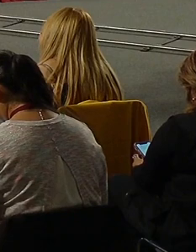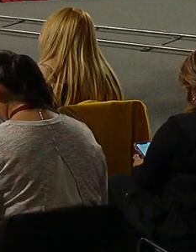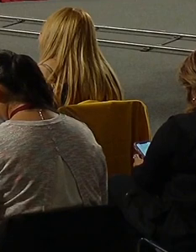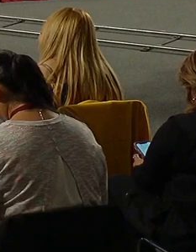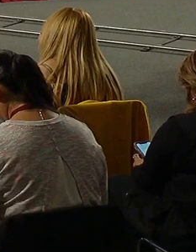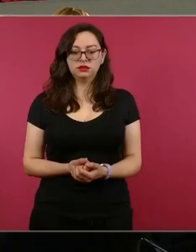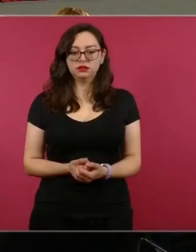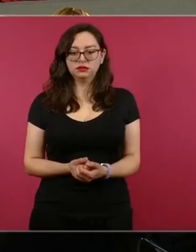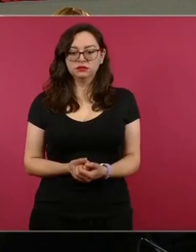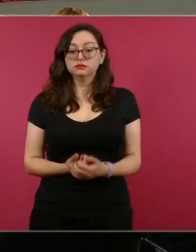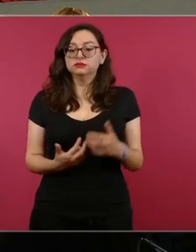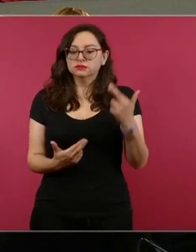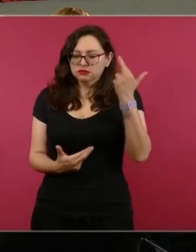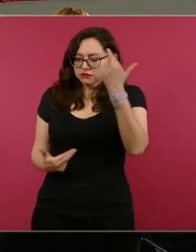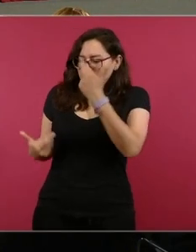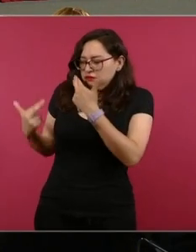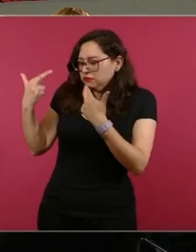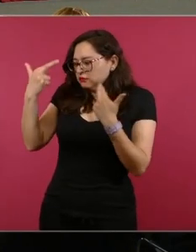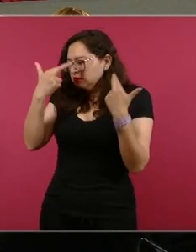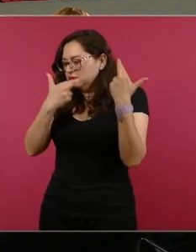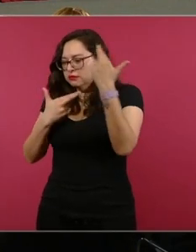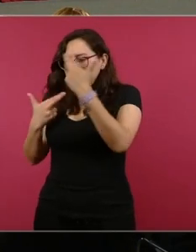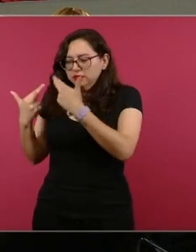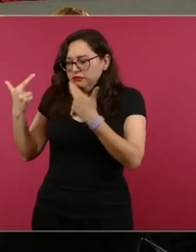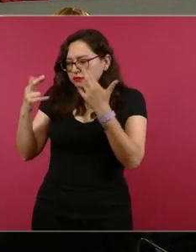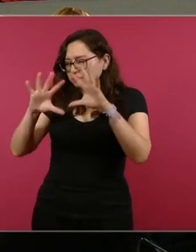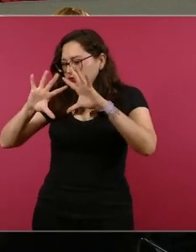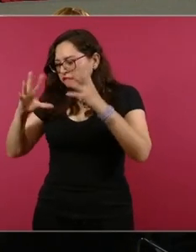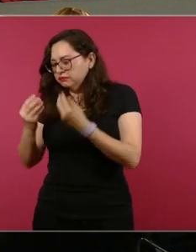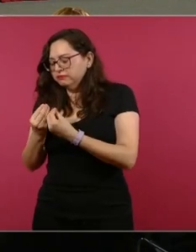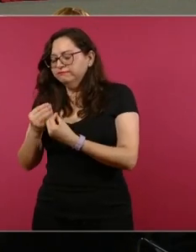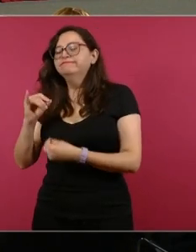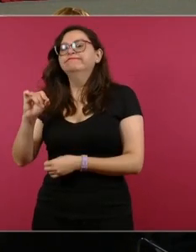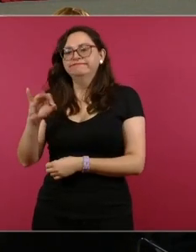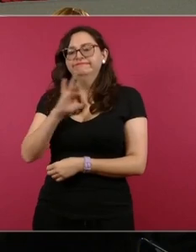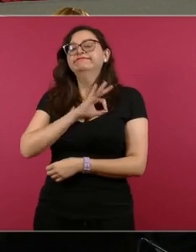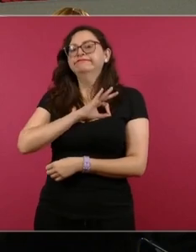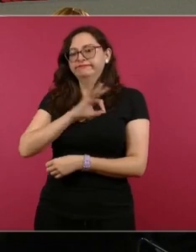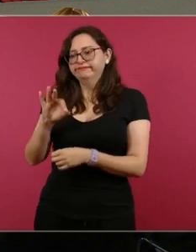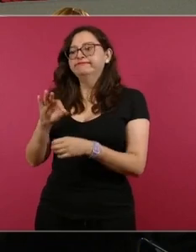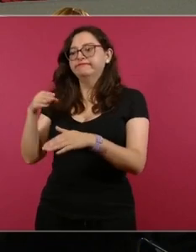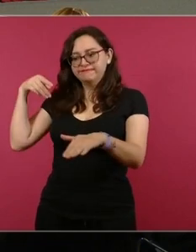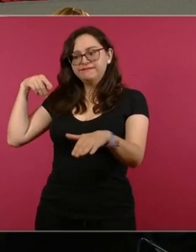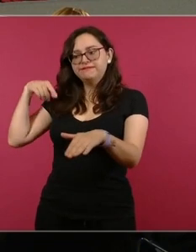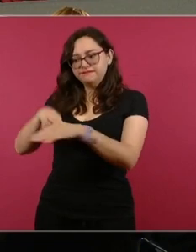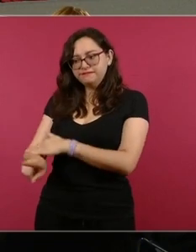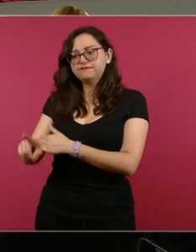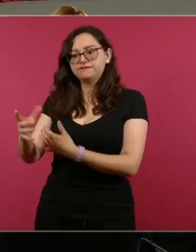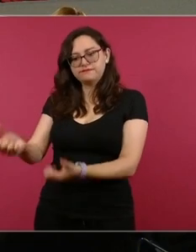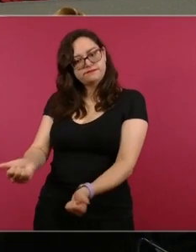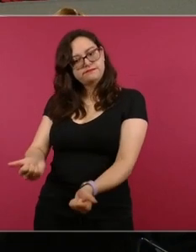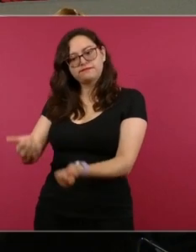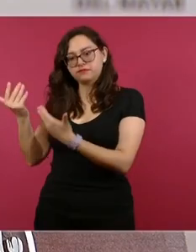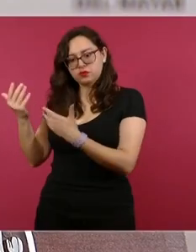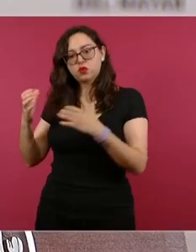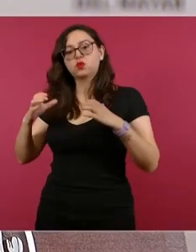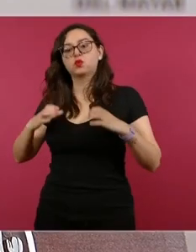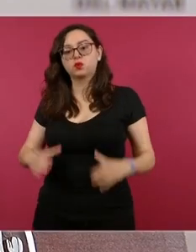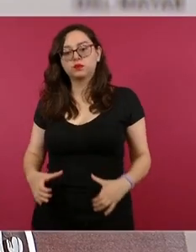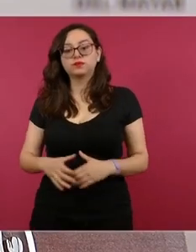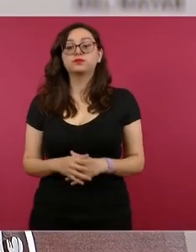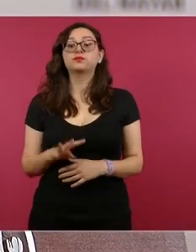factible, tanto teórica como técnicamente, el rescate. Adelante. Es así que el 14 de septiembre